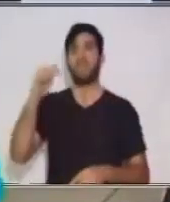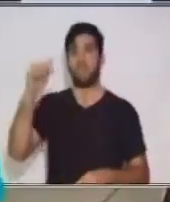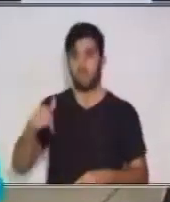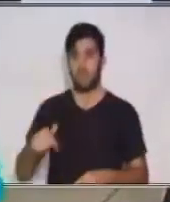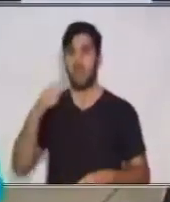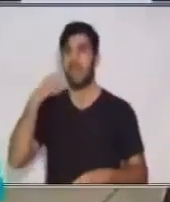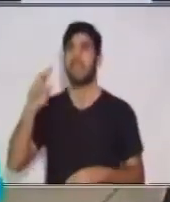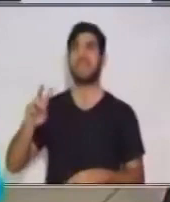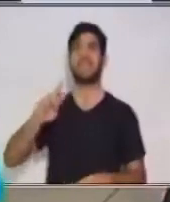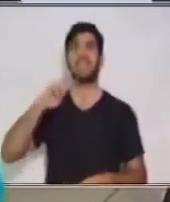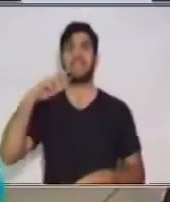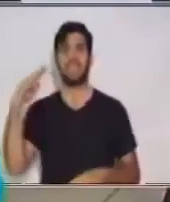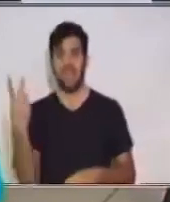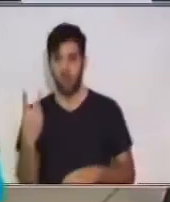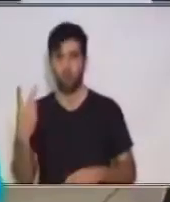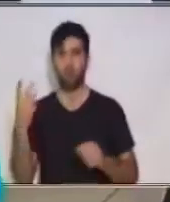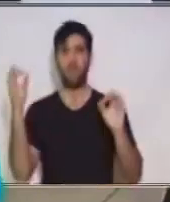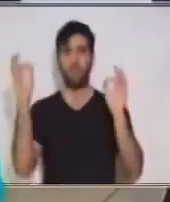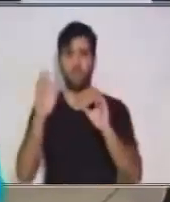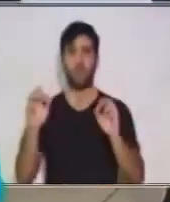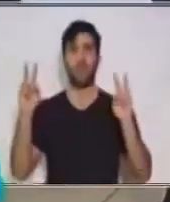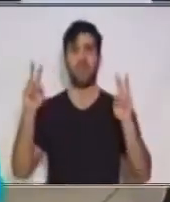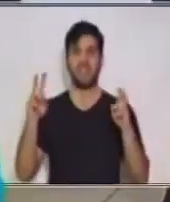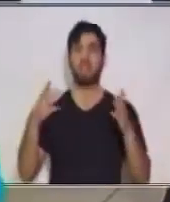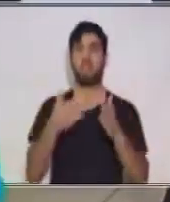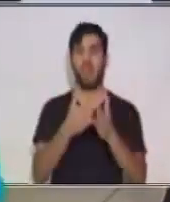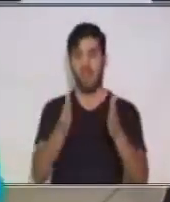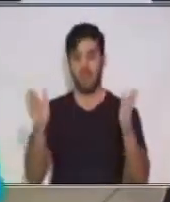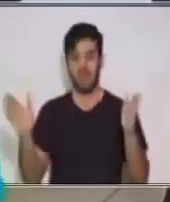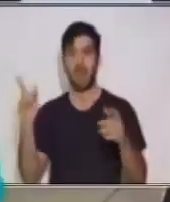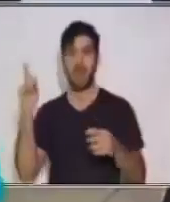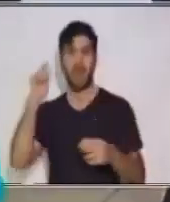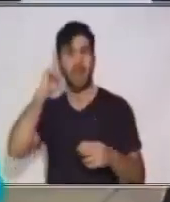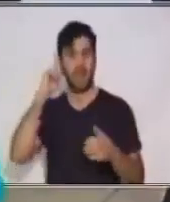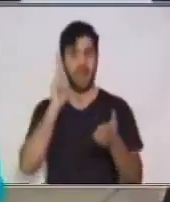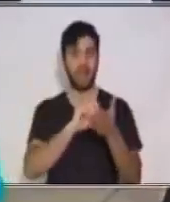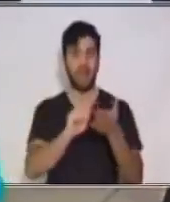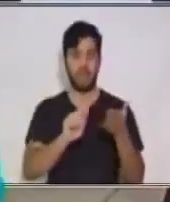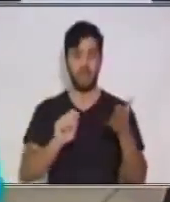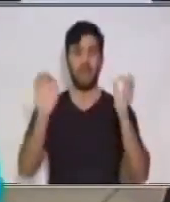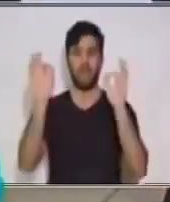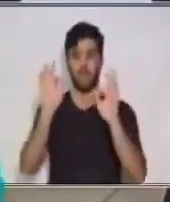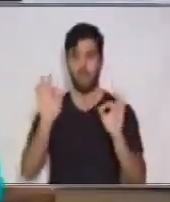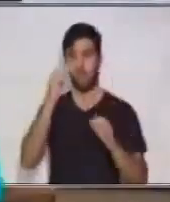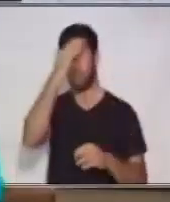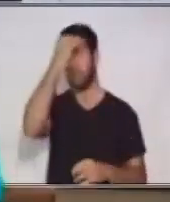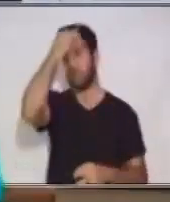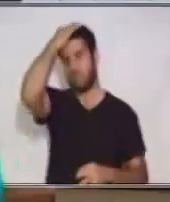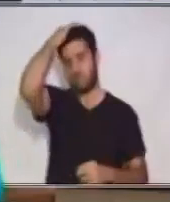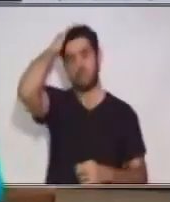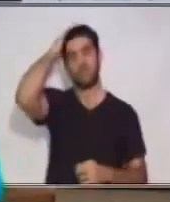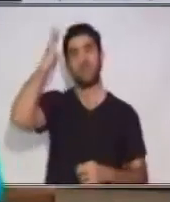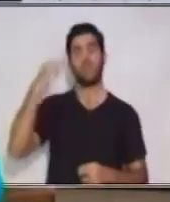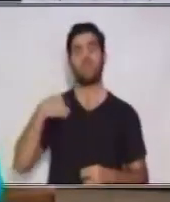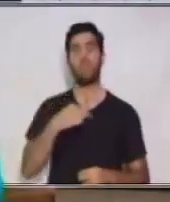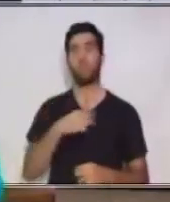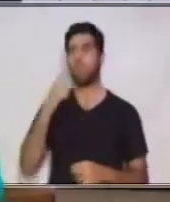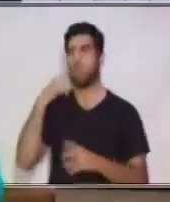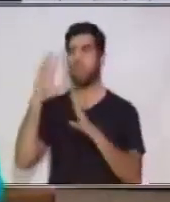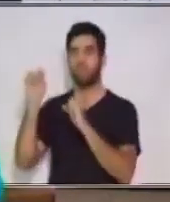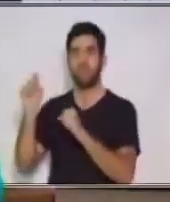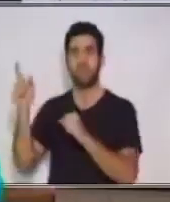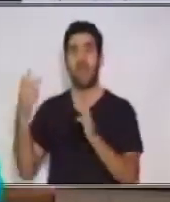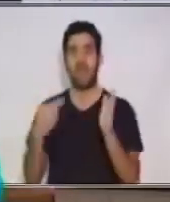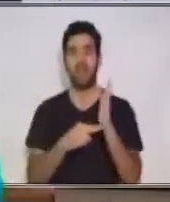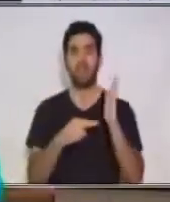segunda clasificación de todo lo que es referente a unas categorías gramaticales. Como pudimos identificar nosotros, estamos hablando de los